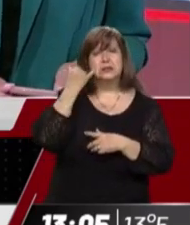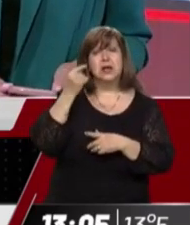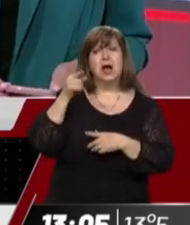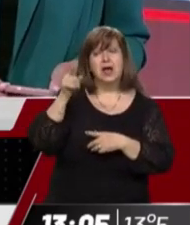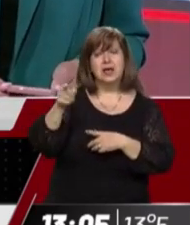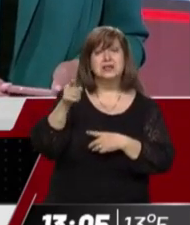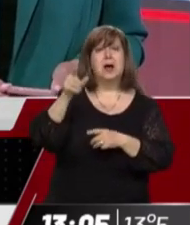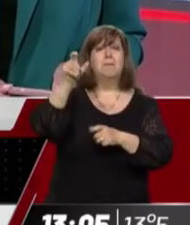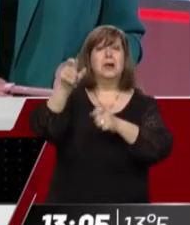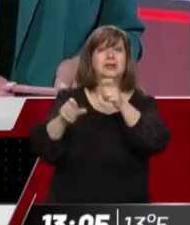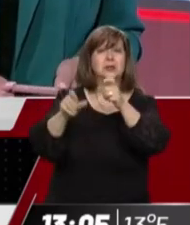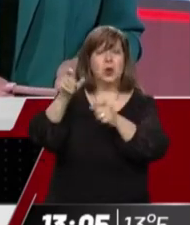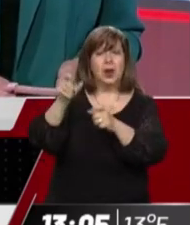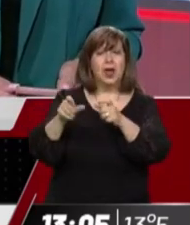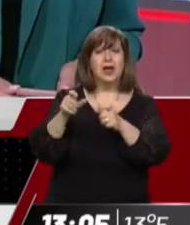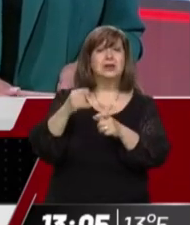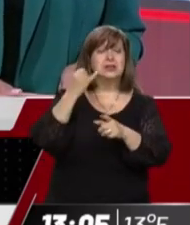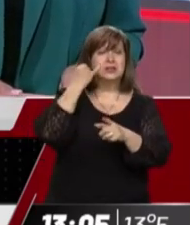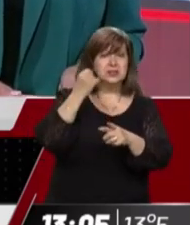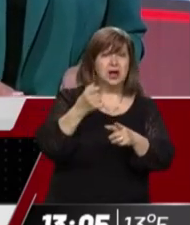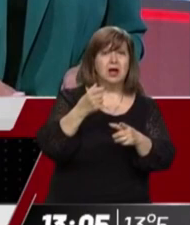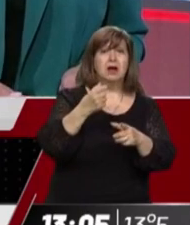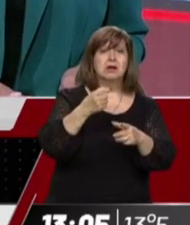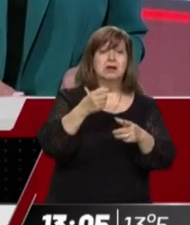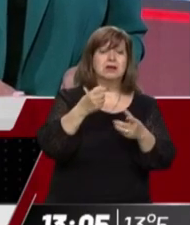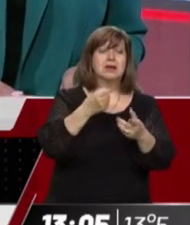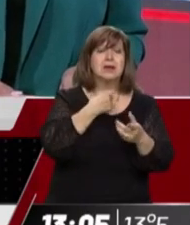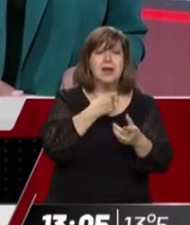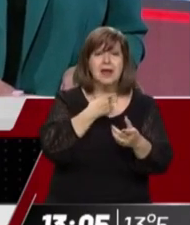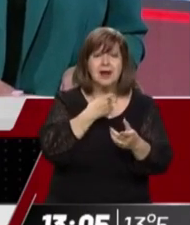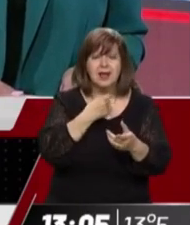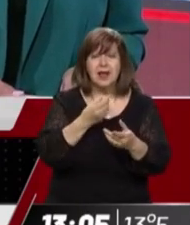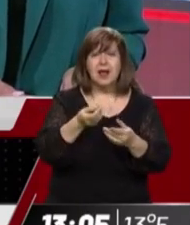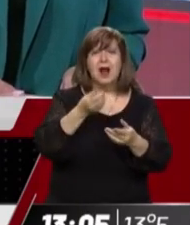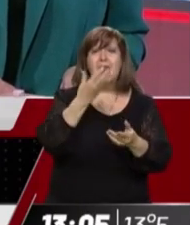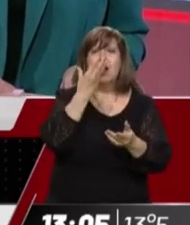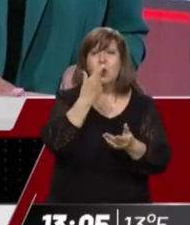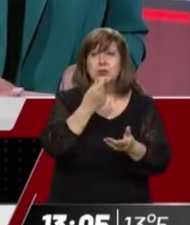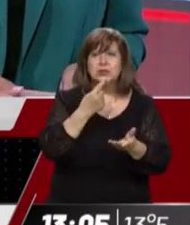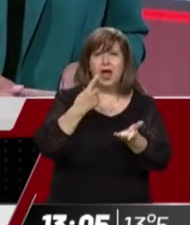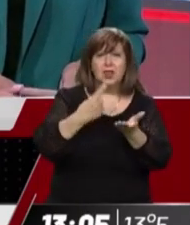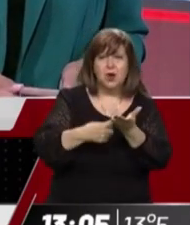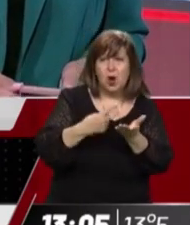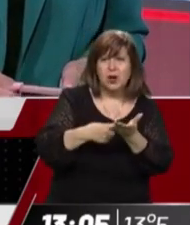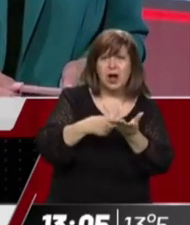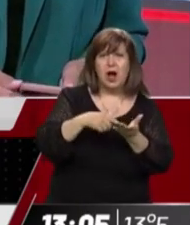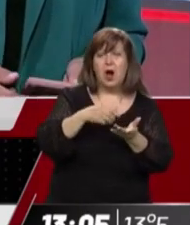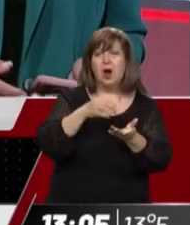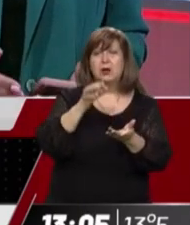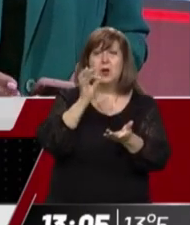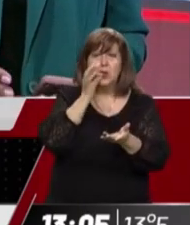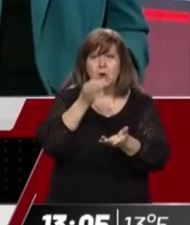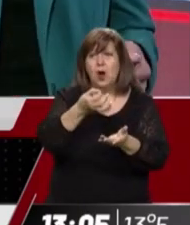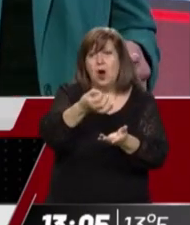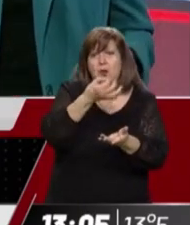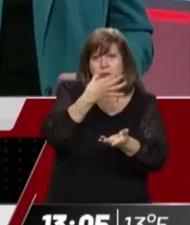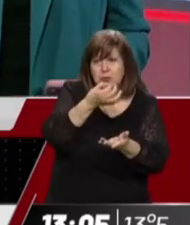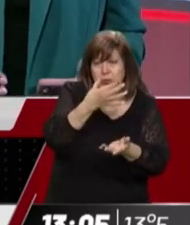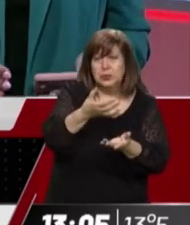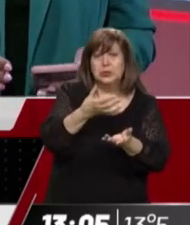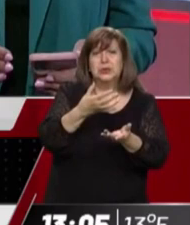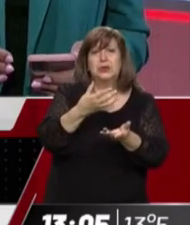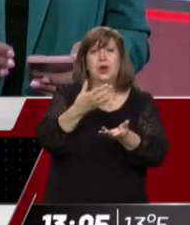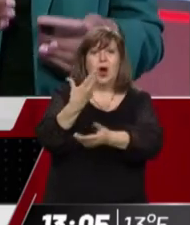todo y sobre todo los vínculos. No porque las personas queridas no quisieran acompañarte de alguna manera para ayudar, sino que las personas